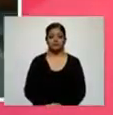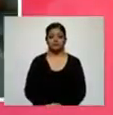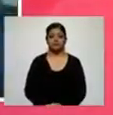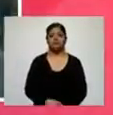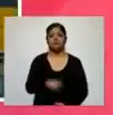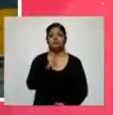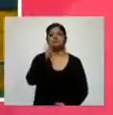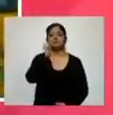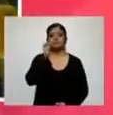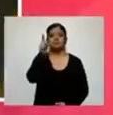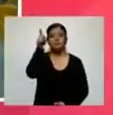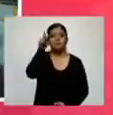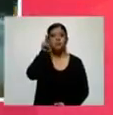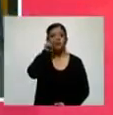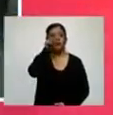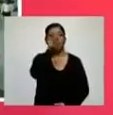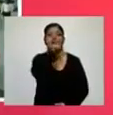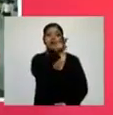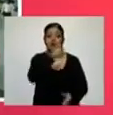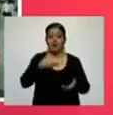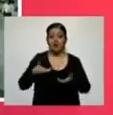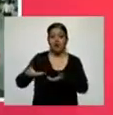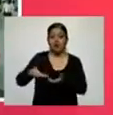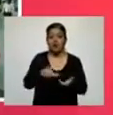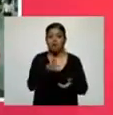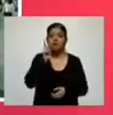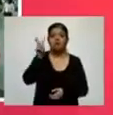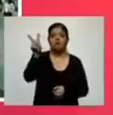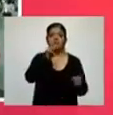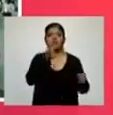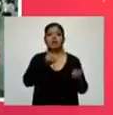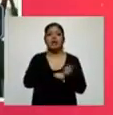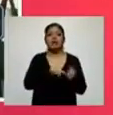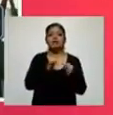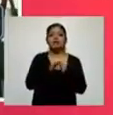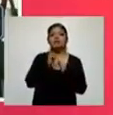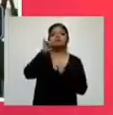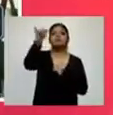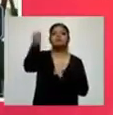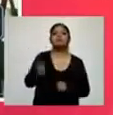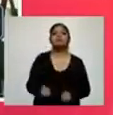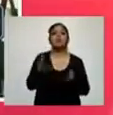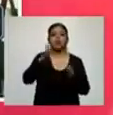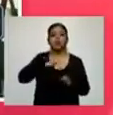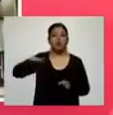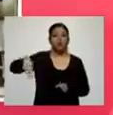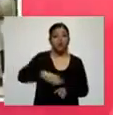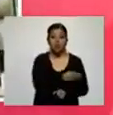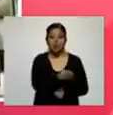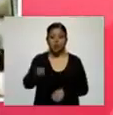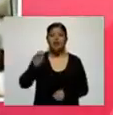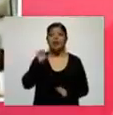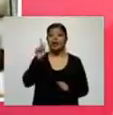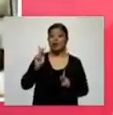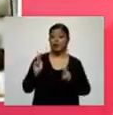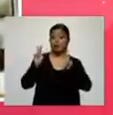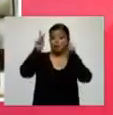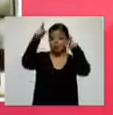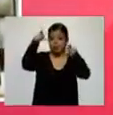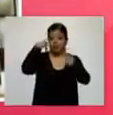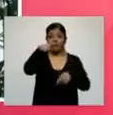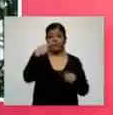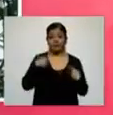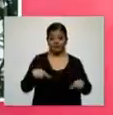Estas son nuestra guía en las vías y caminos. Nos indican distancias entre ciudades, curvas, puentes y todo aquello que el conductor y